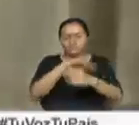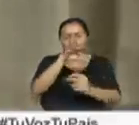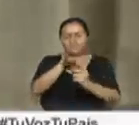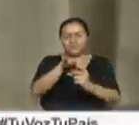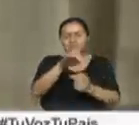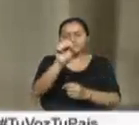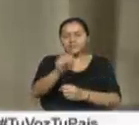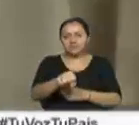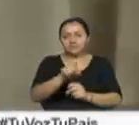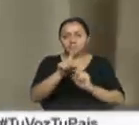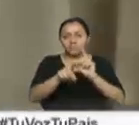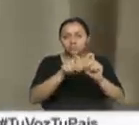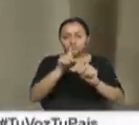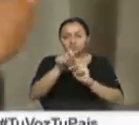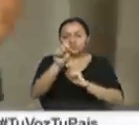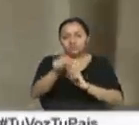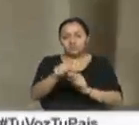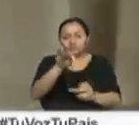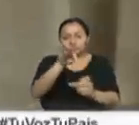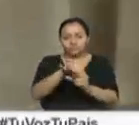por esa consulta y